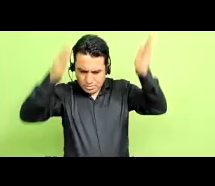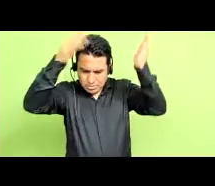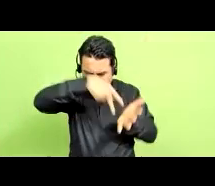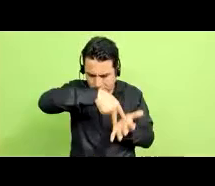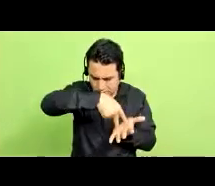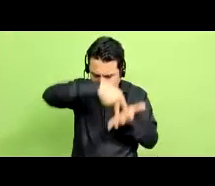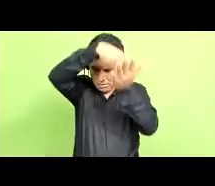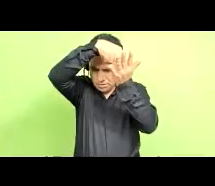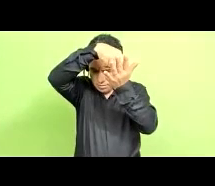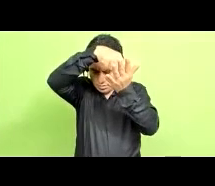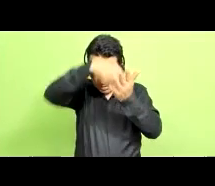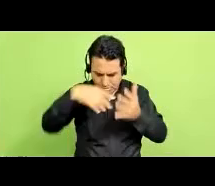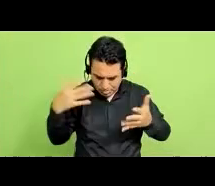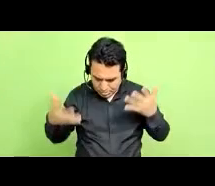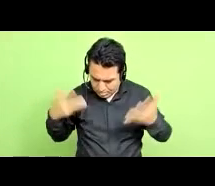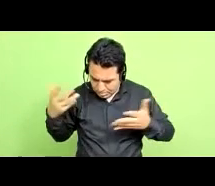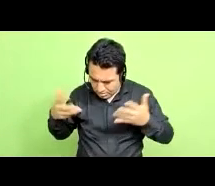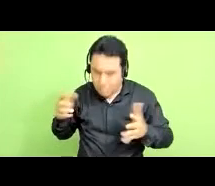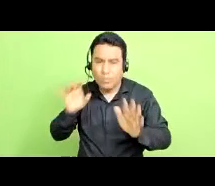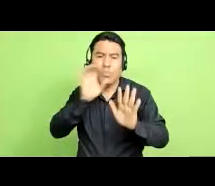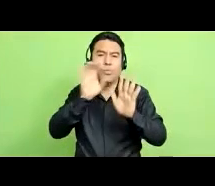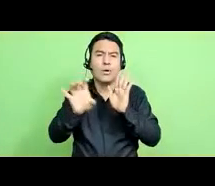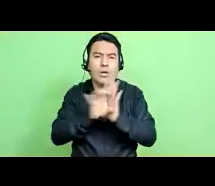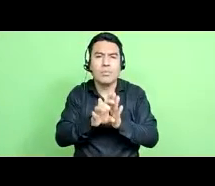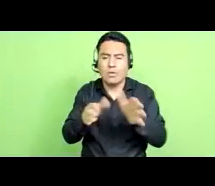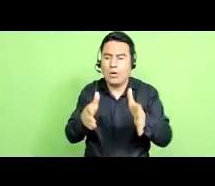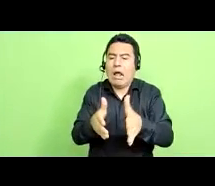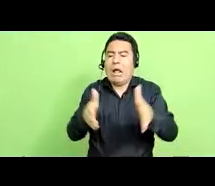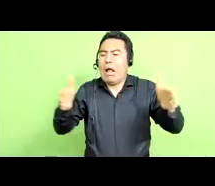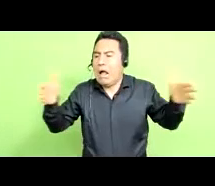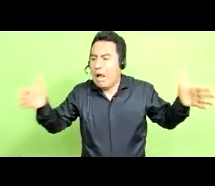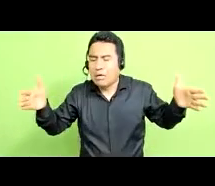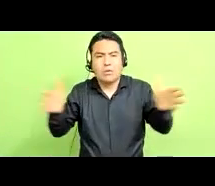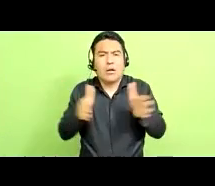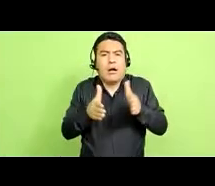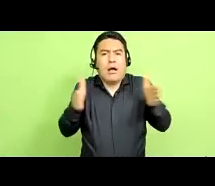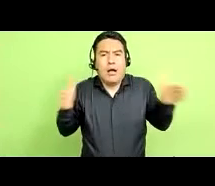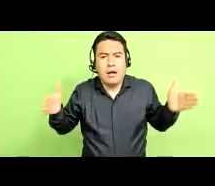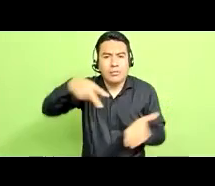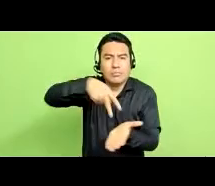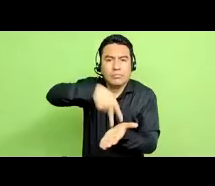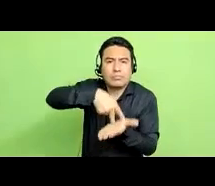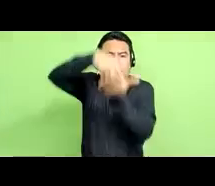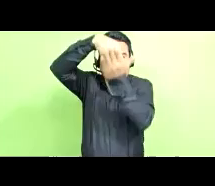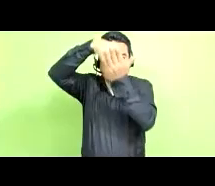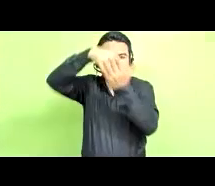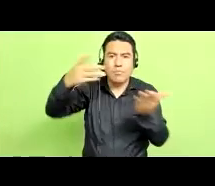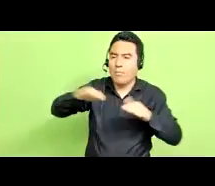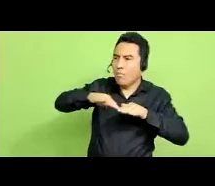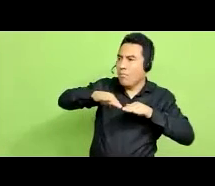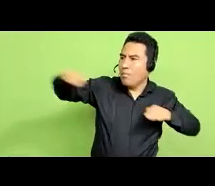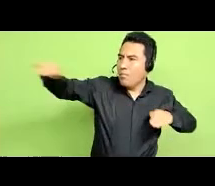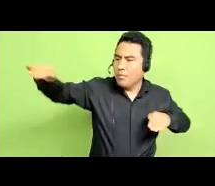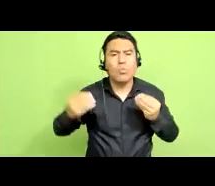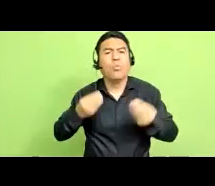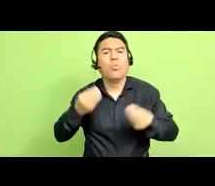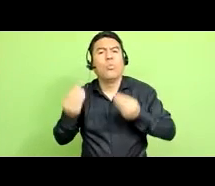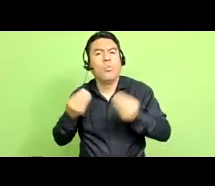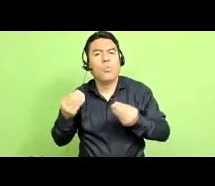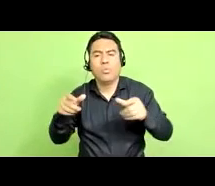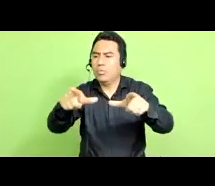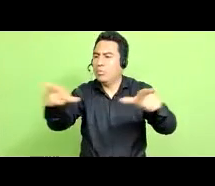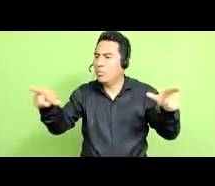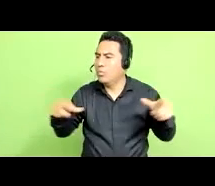ejemplo cuando es un comercial el ancho el ancho del de la rampa o el espacio